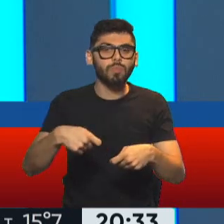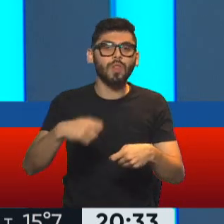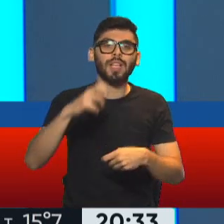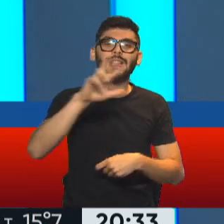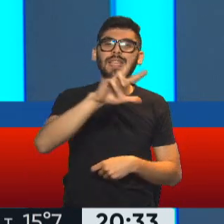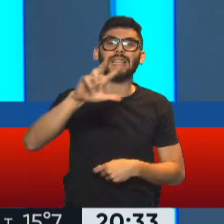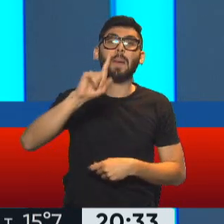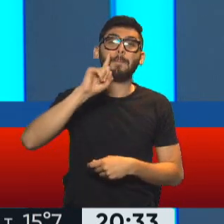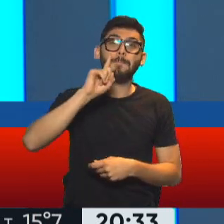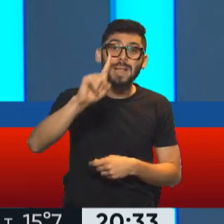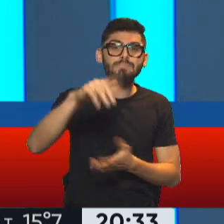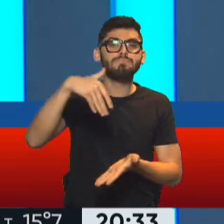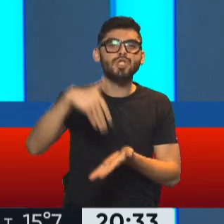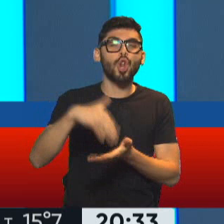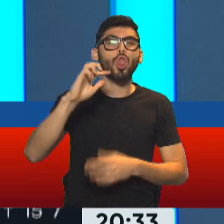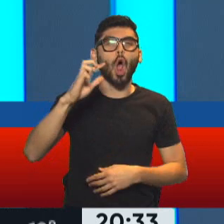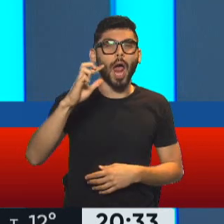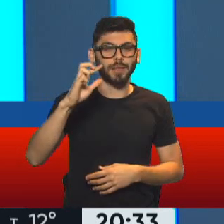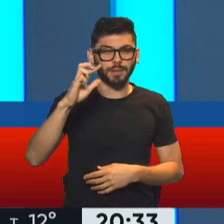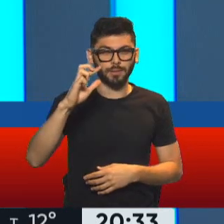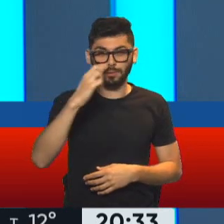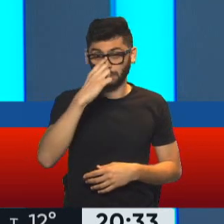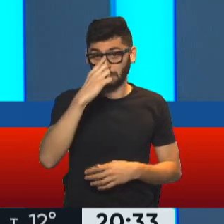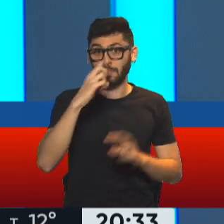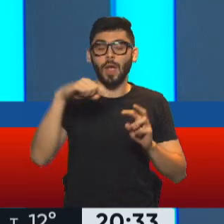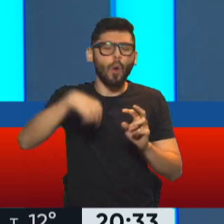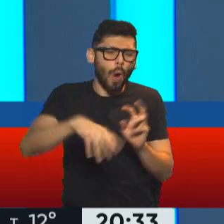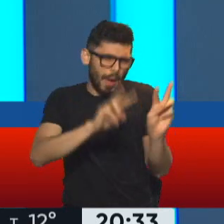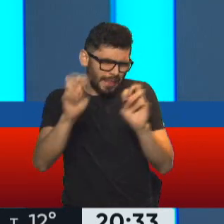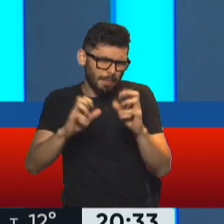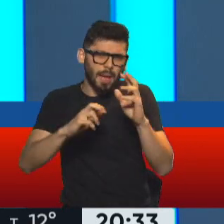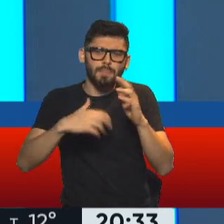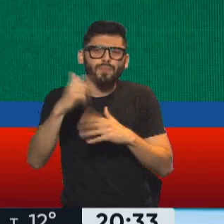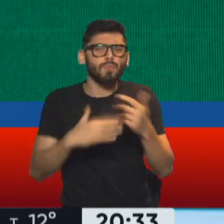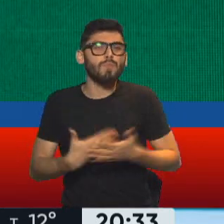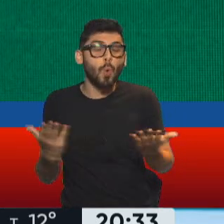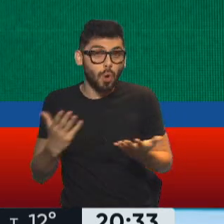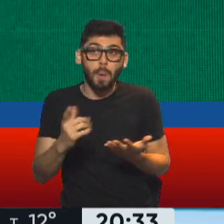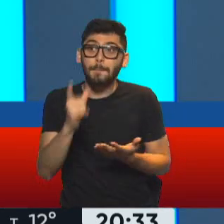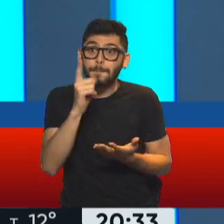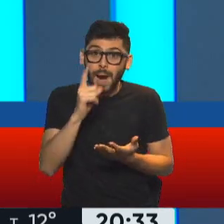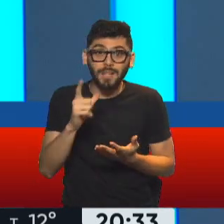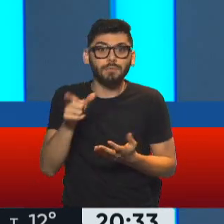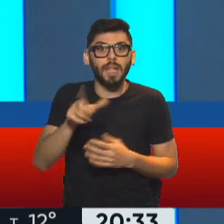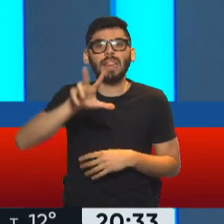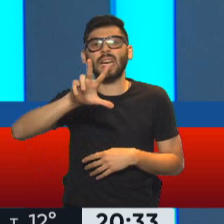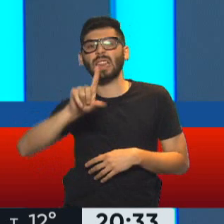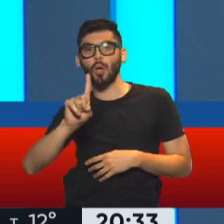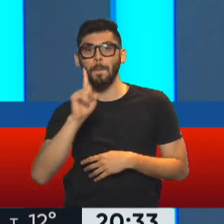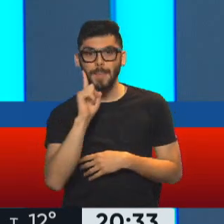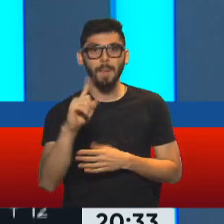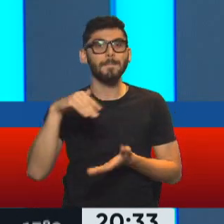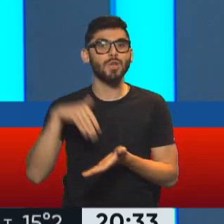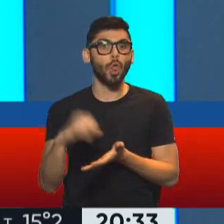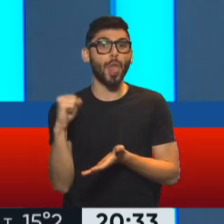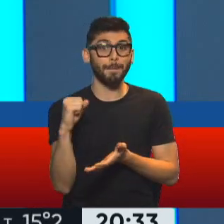33.000 millones de dólares. Nosotros vamos a hablar de obra pública. Enseguida. Se dice que la obra pública va a ser por 31.000 millones de pesos